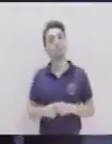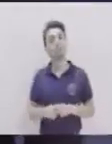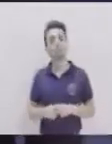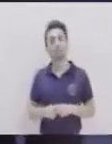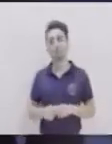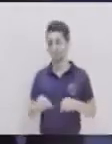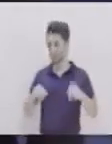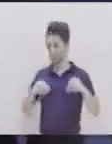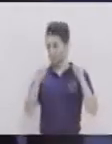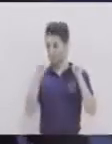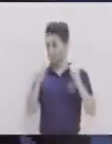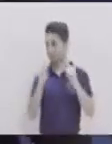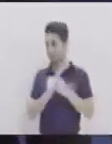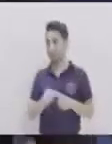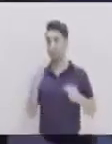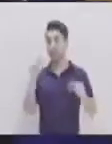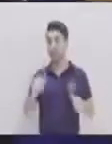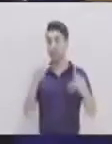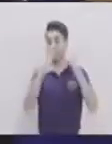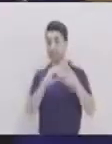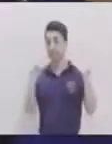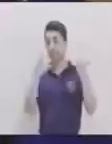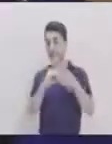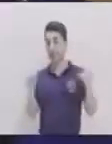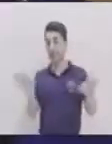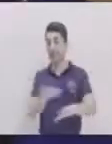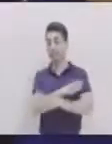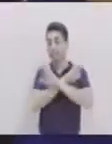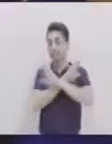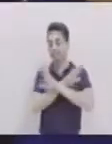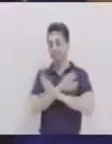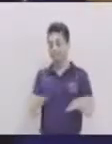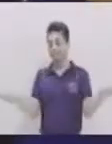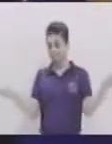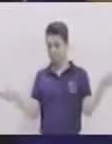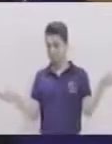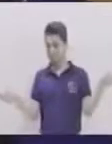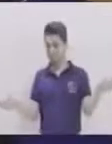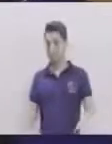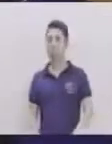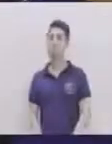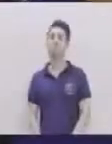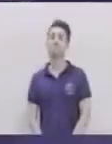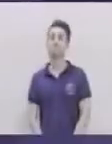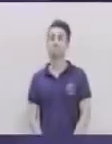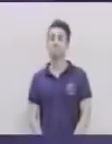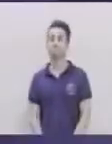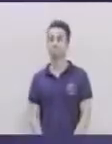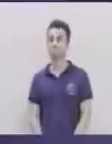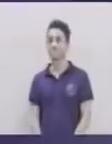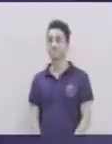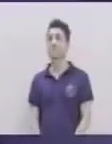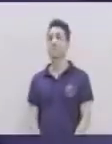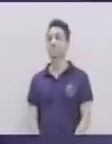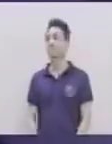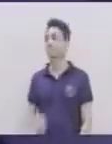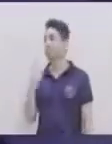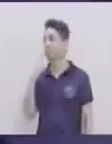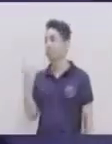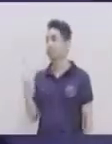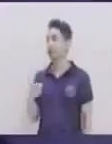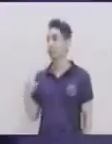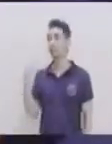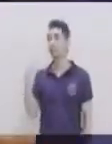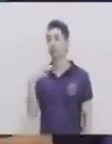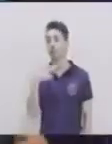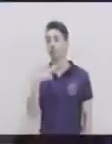rápidamente. Muy bien, y colorín colorado, esta historia se ha terminado. Vamos